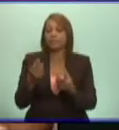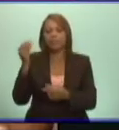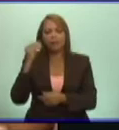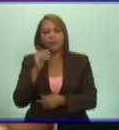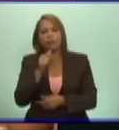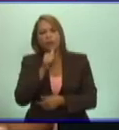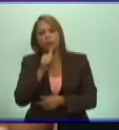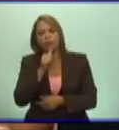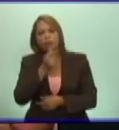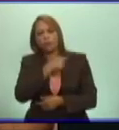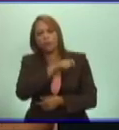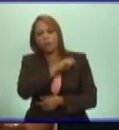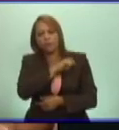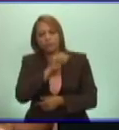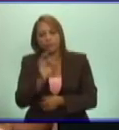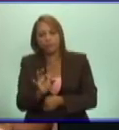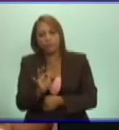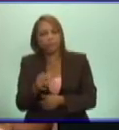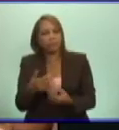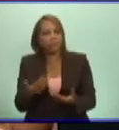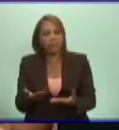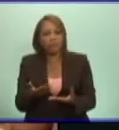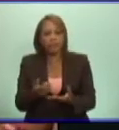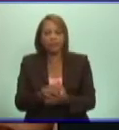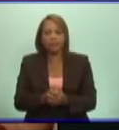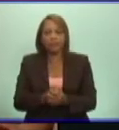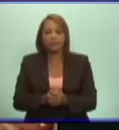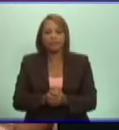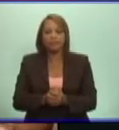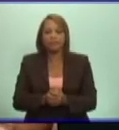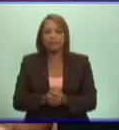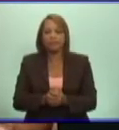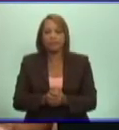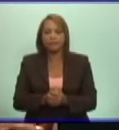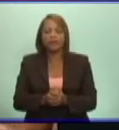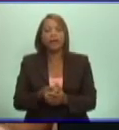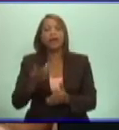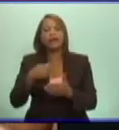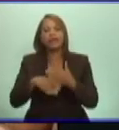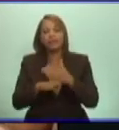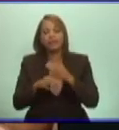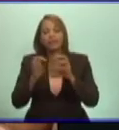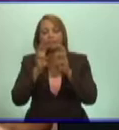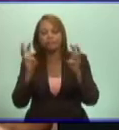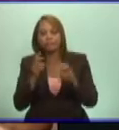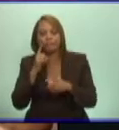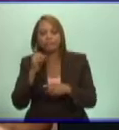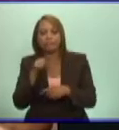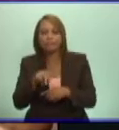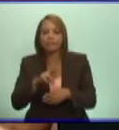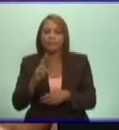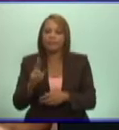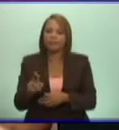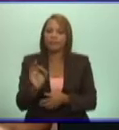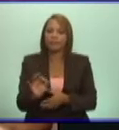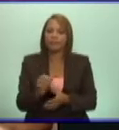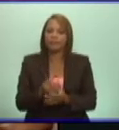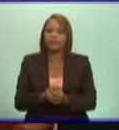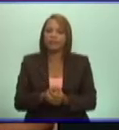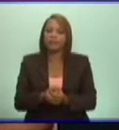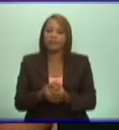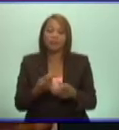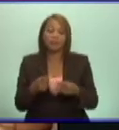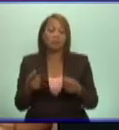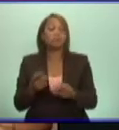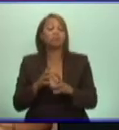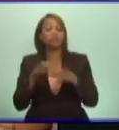que la población ha emitido a los repasadores virtuales han obtenido a través de ellos sus respuestas, y como somos un gran equipo,